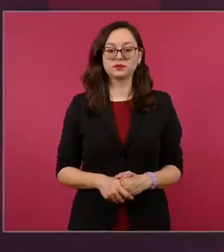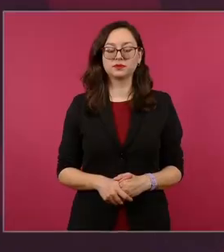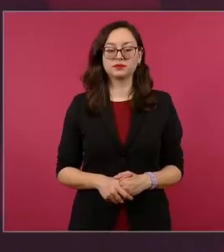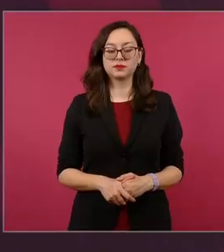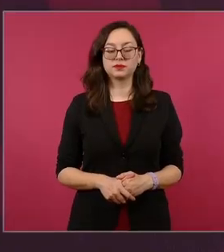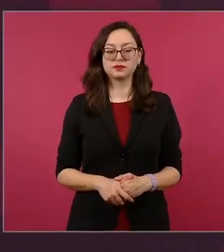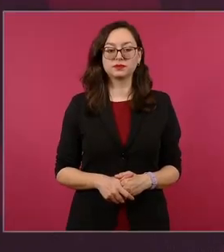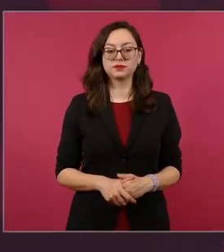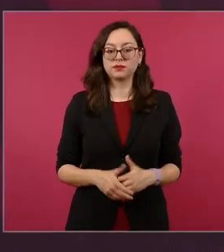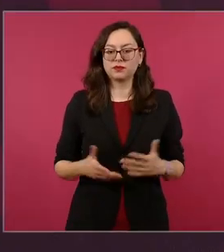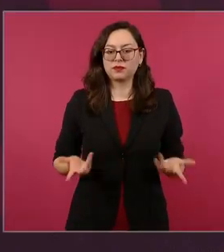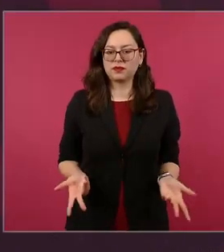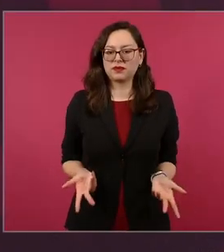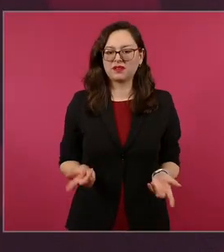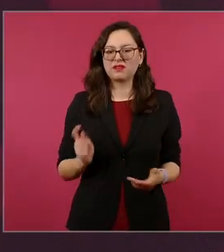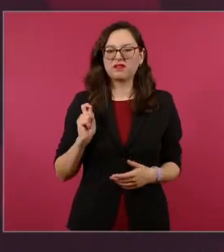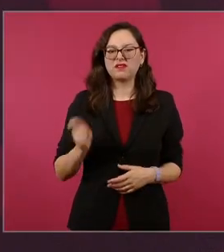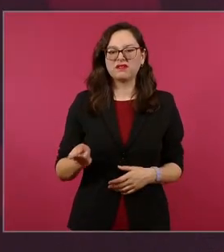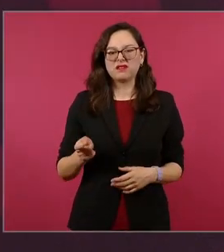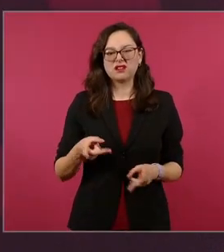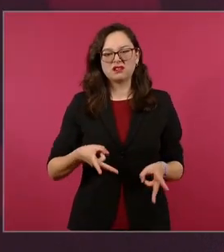conocimiento del robo.